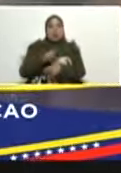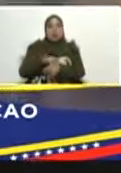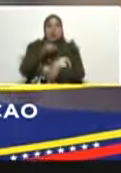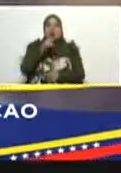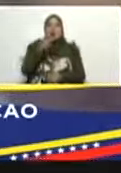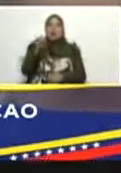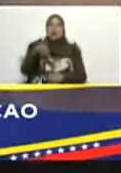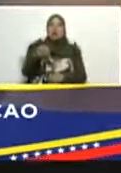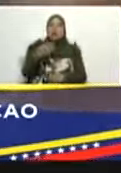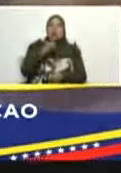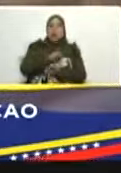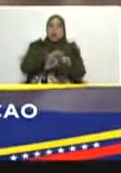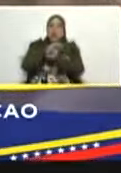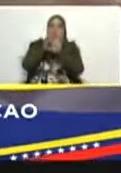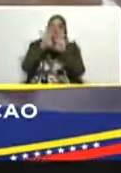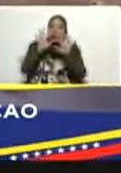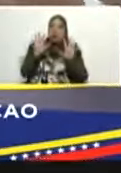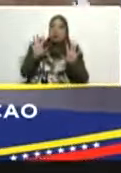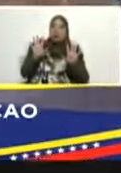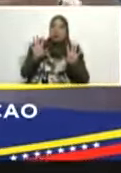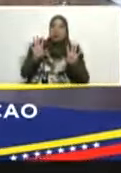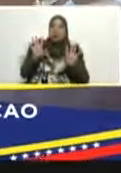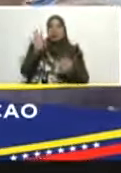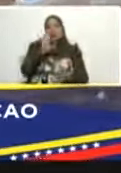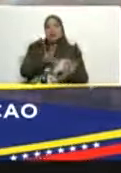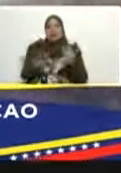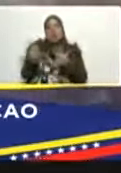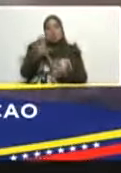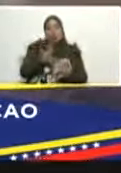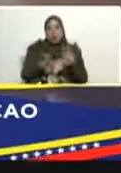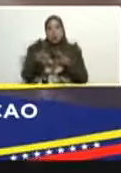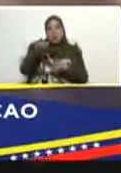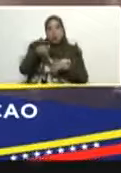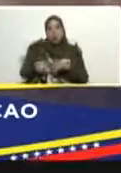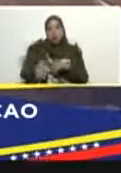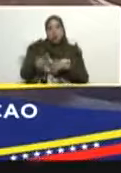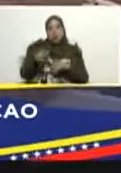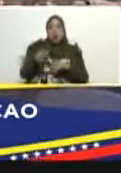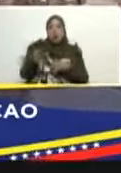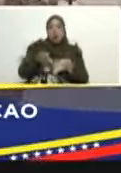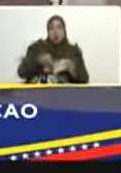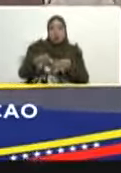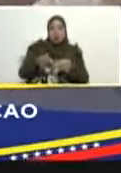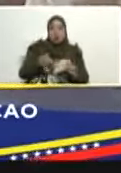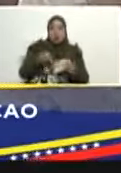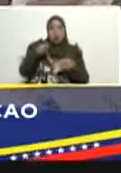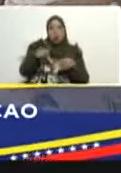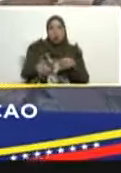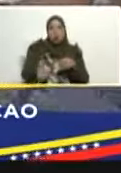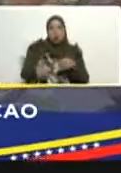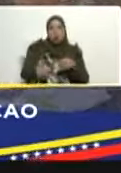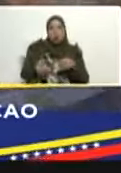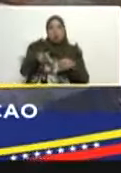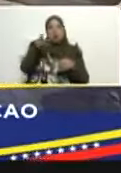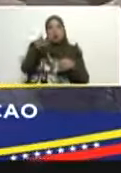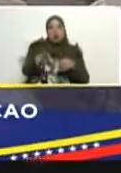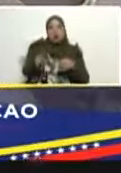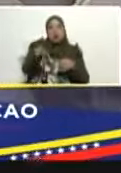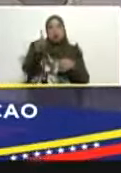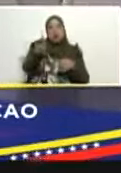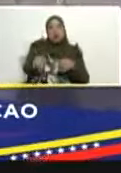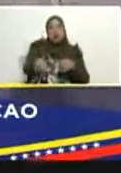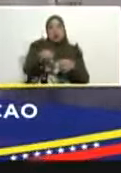quien nos hablará del contenido científico de este biocontrolador. Hoy Fernández Morán